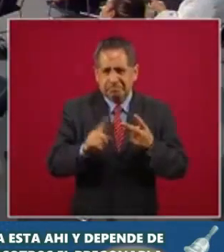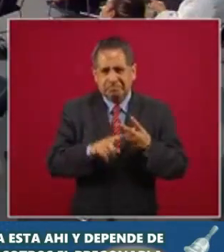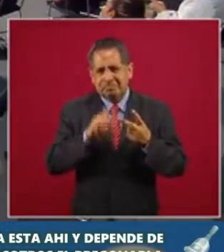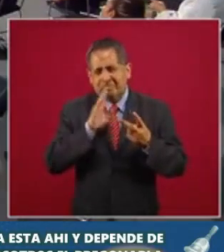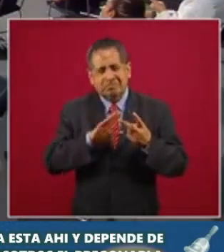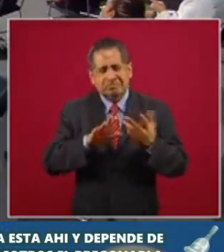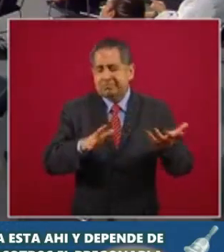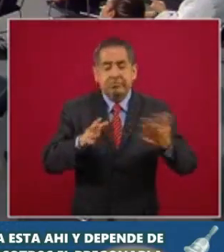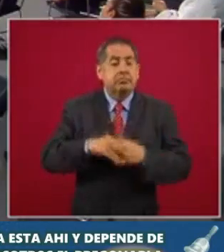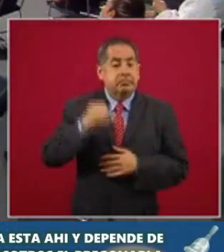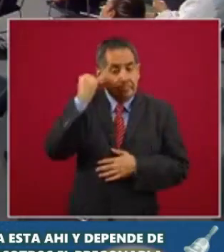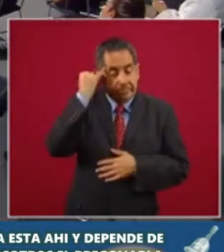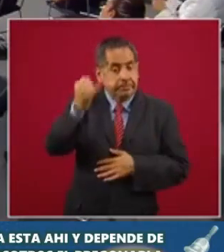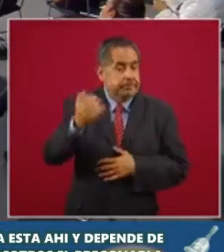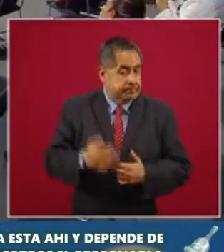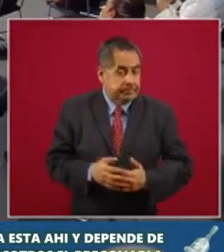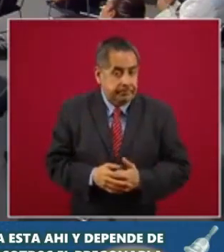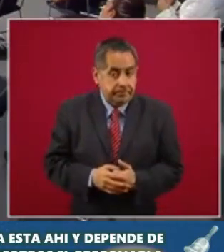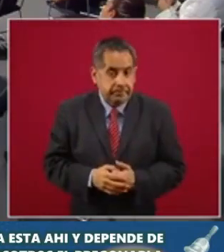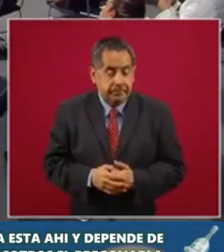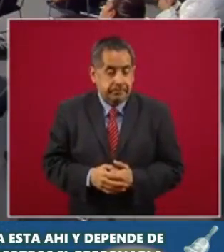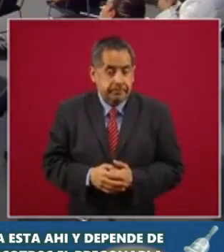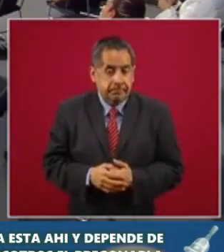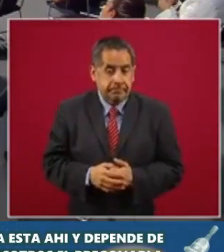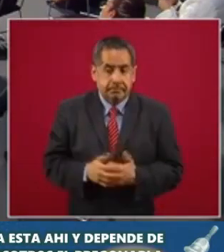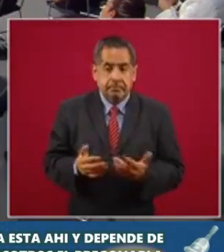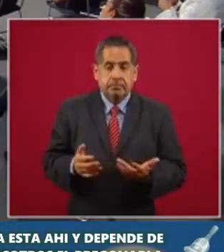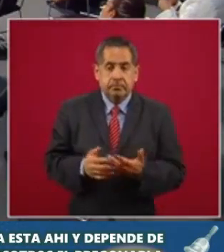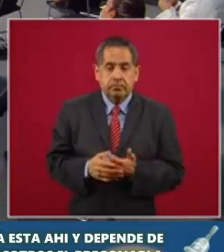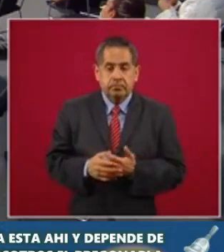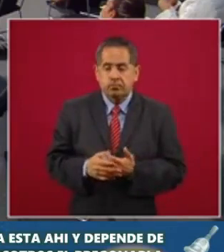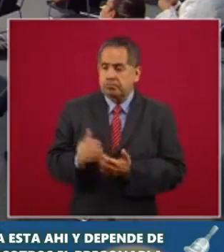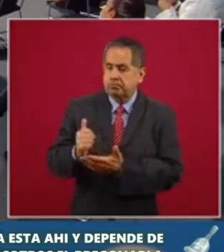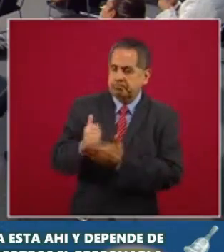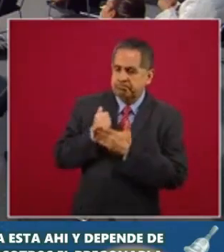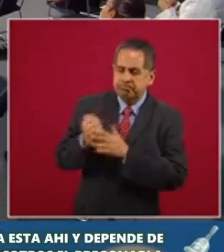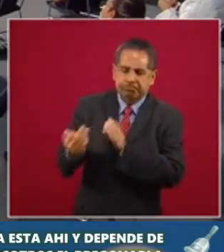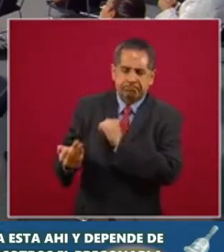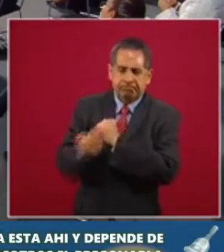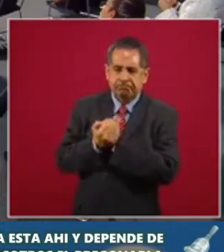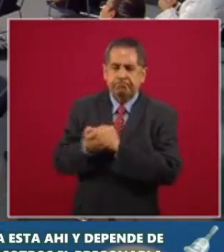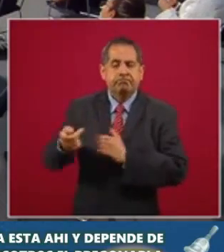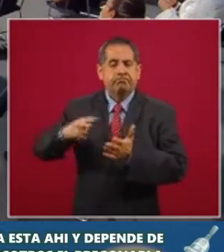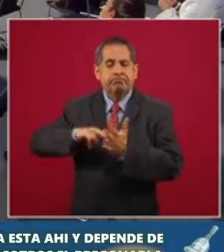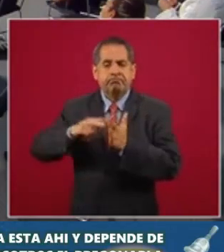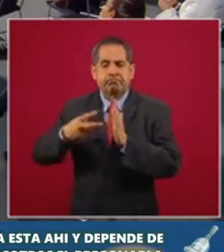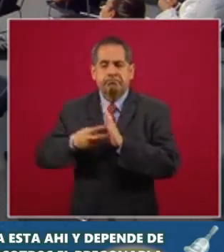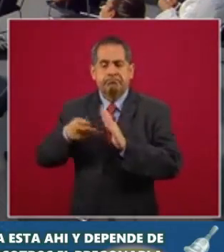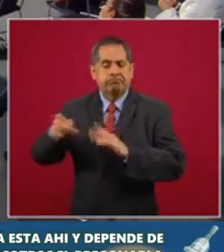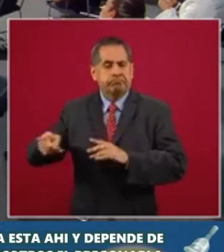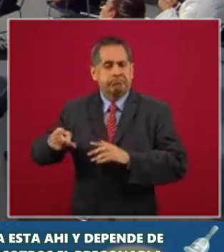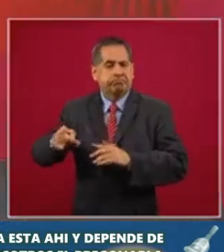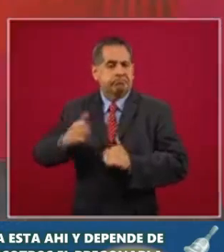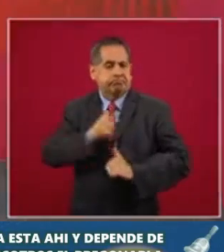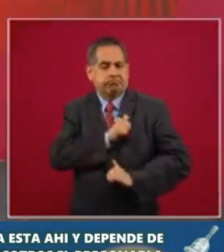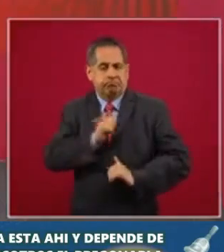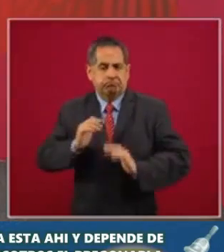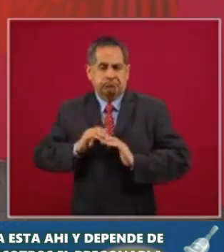si no contamos con el apoyo de los ingenieros constructores del ejército